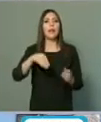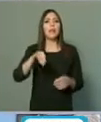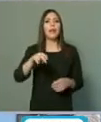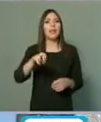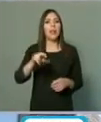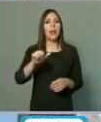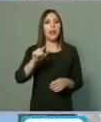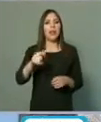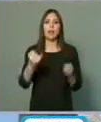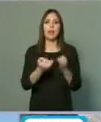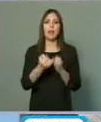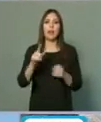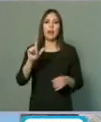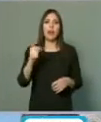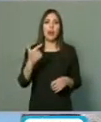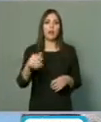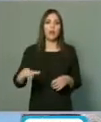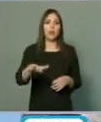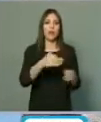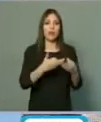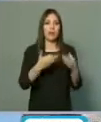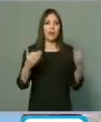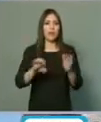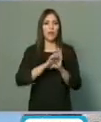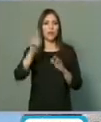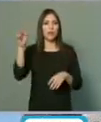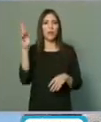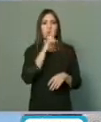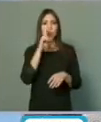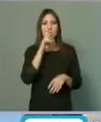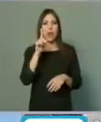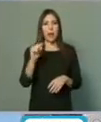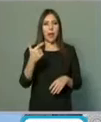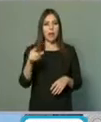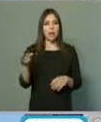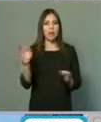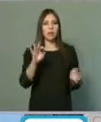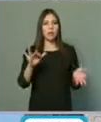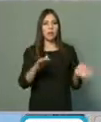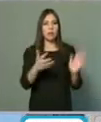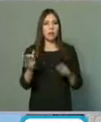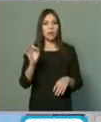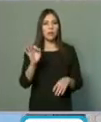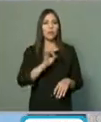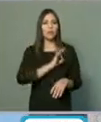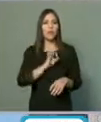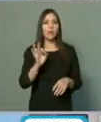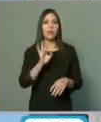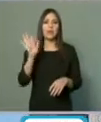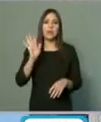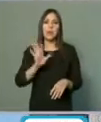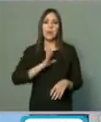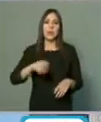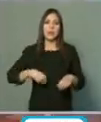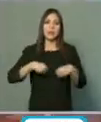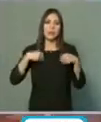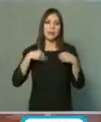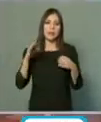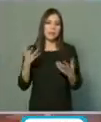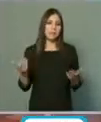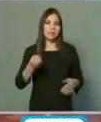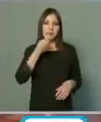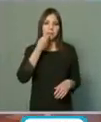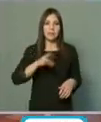de la Tierra, por ejemplo el lago Vostok en Rusia, que tiene unas características muy similares en las cuales podría haber vida. Es altamente probable. Oye, pues Ok. qué interesante, ¿no?